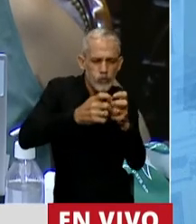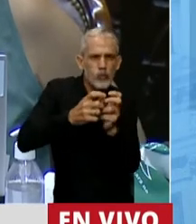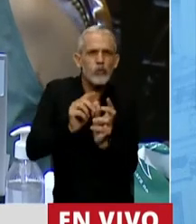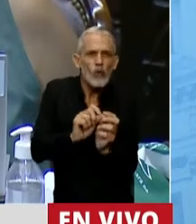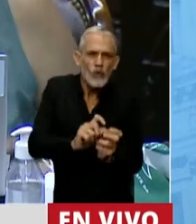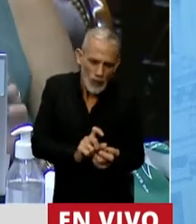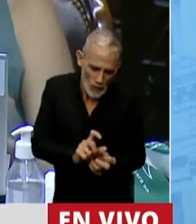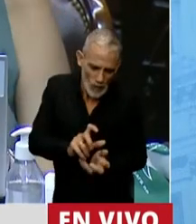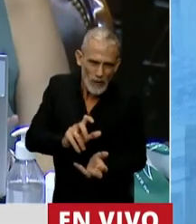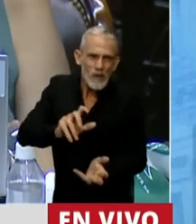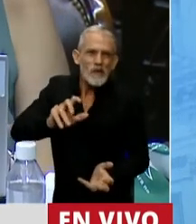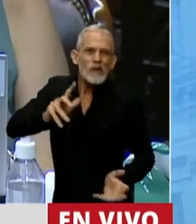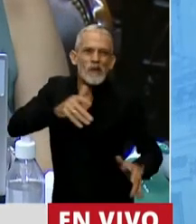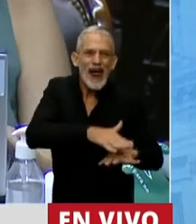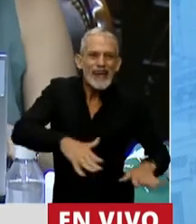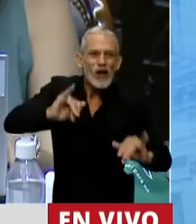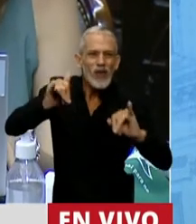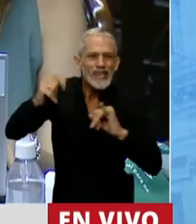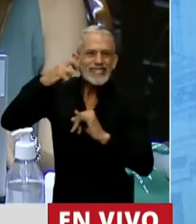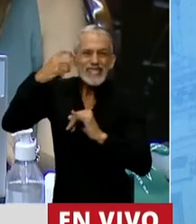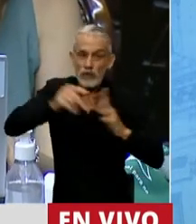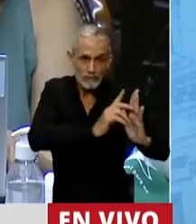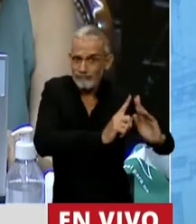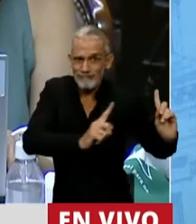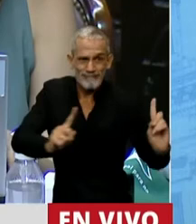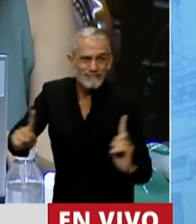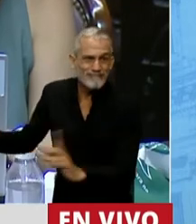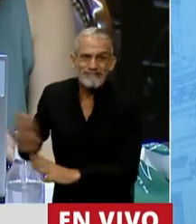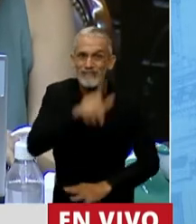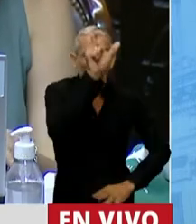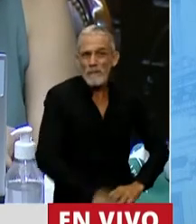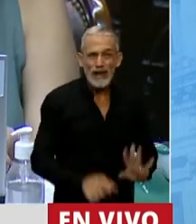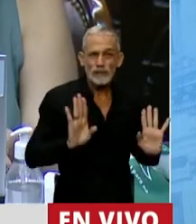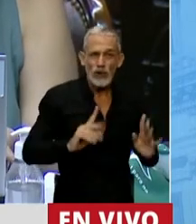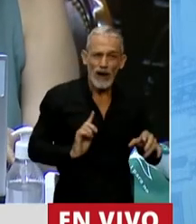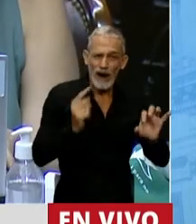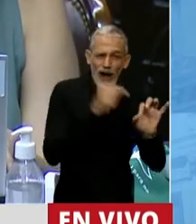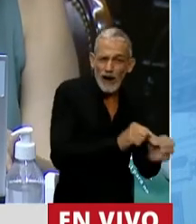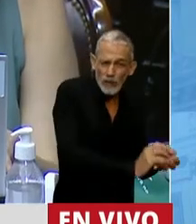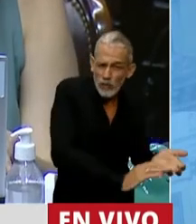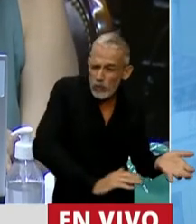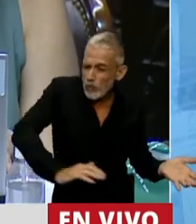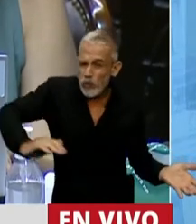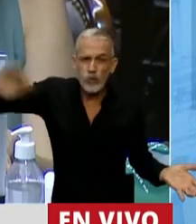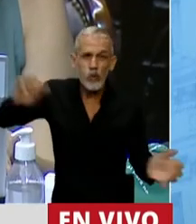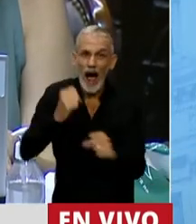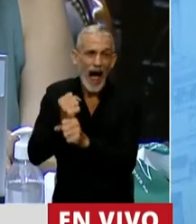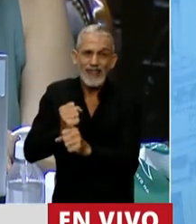bebé, niño, adolescente, adulto, anciano, no cambia la naturaleza del ser humano, que desde la concepción hasta su fin natural va a ser el